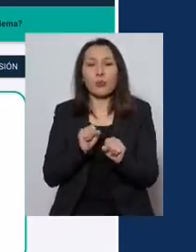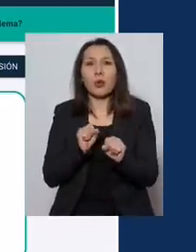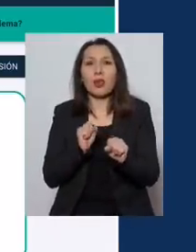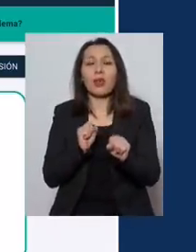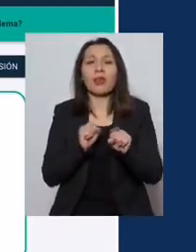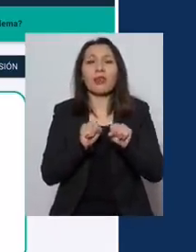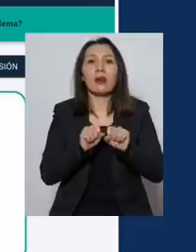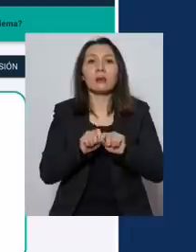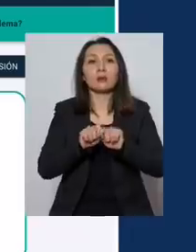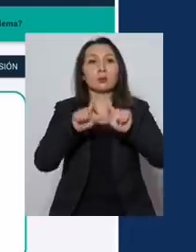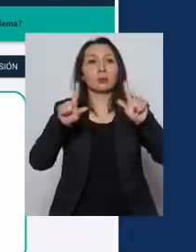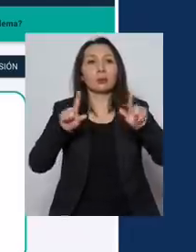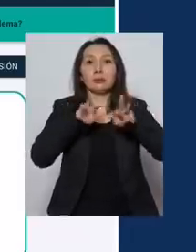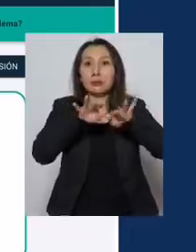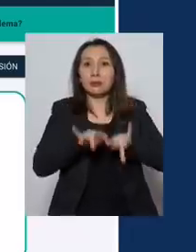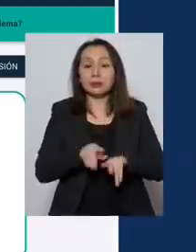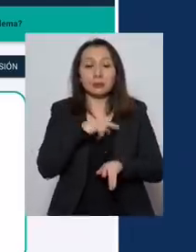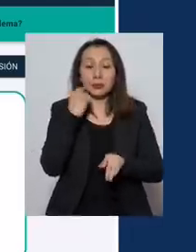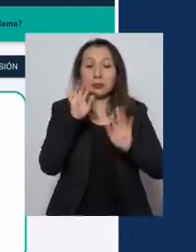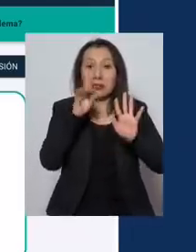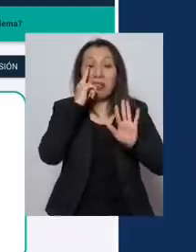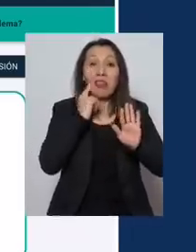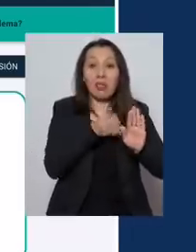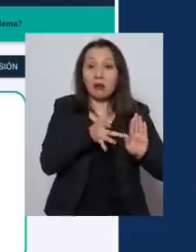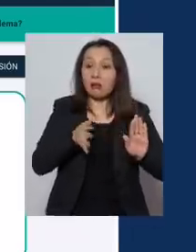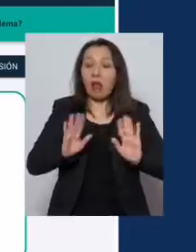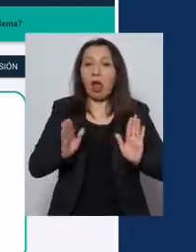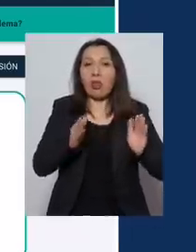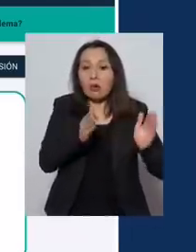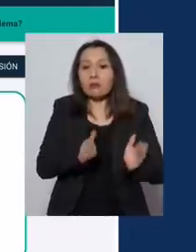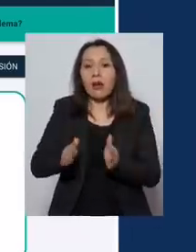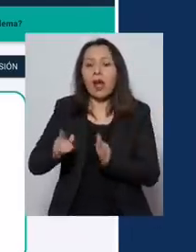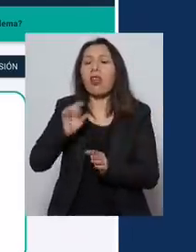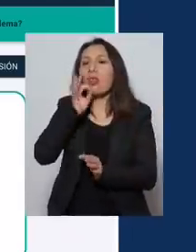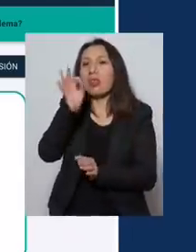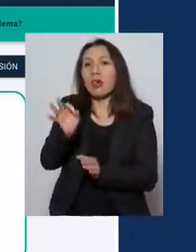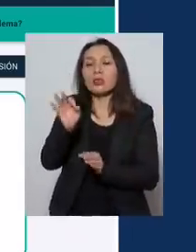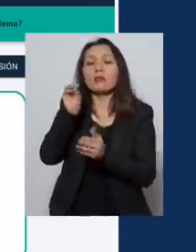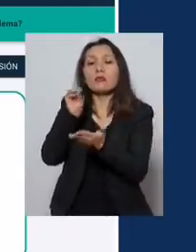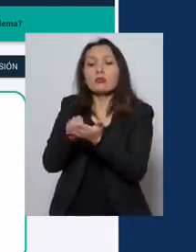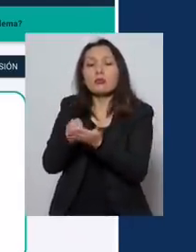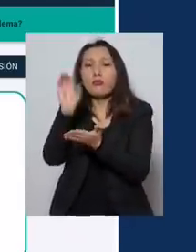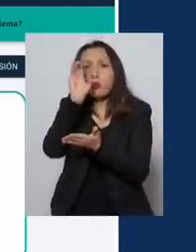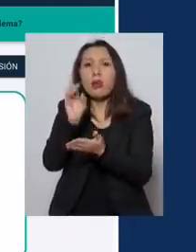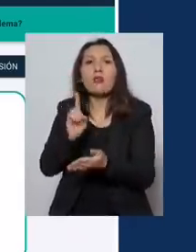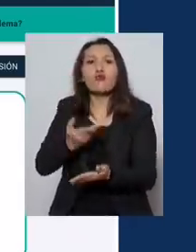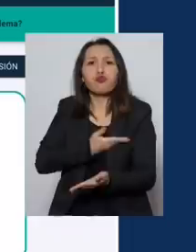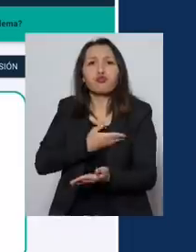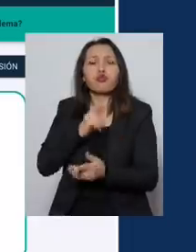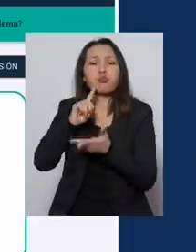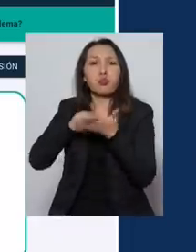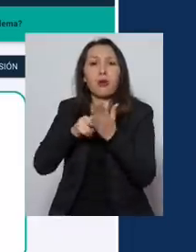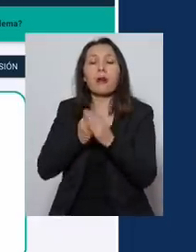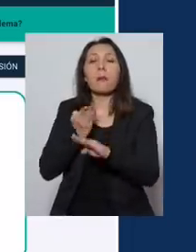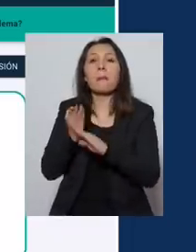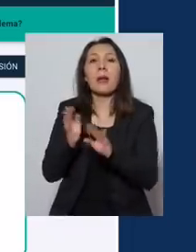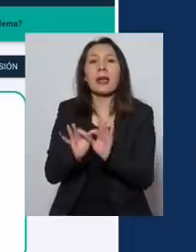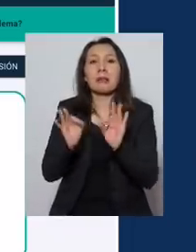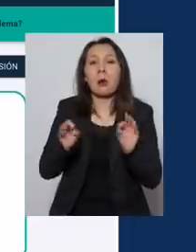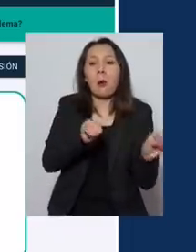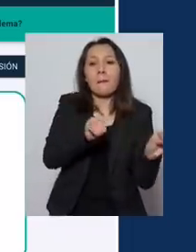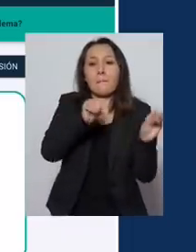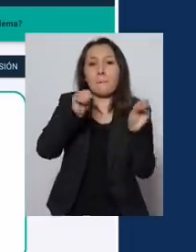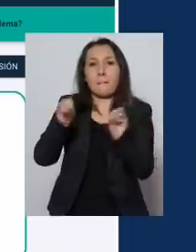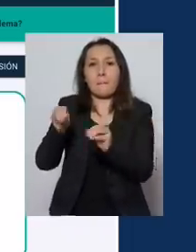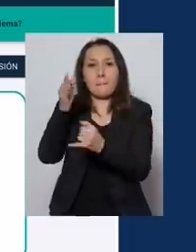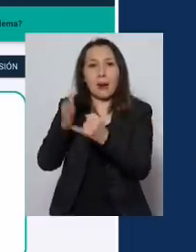realizar su solicitud dentro de los 10 días? En la sección Tengo un problema podrán encontrar una solicitud especial para prorrogar